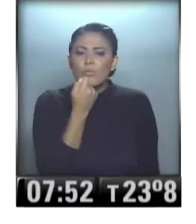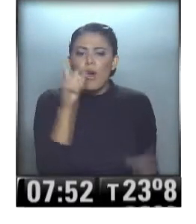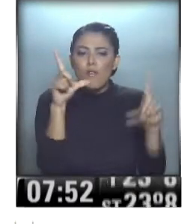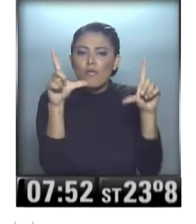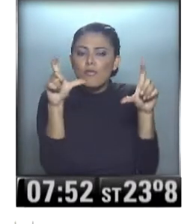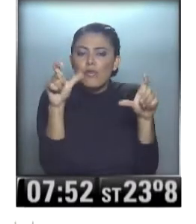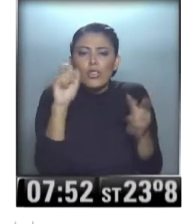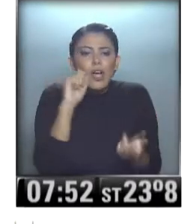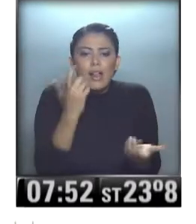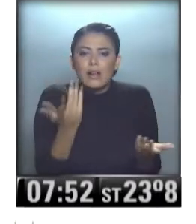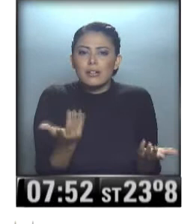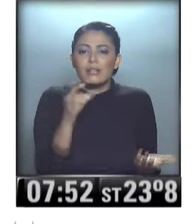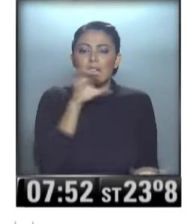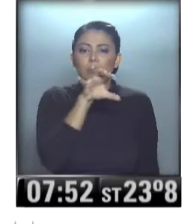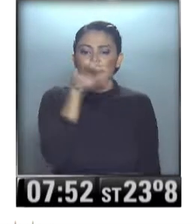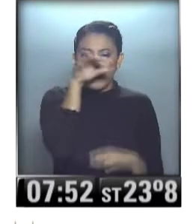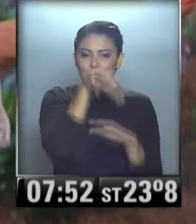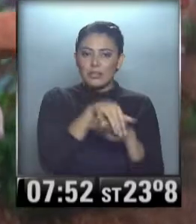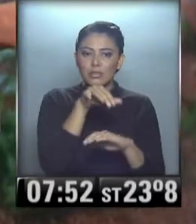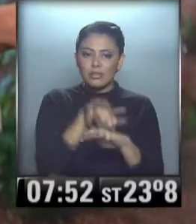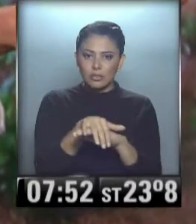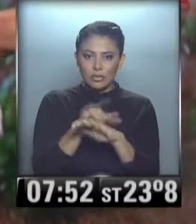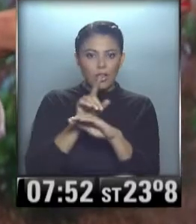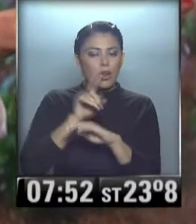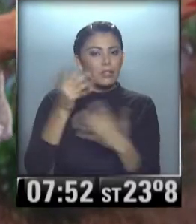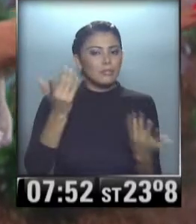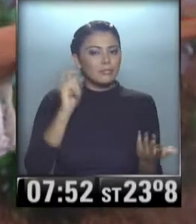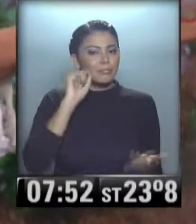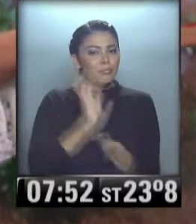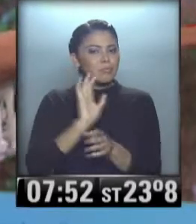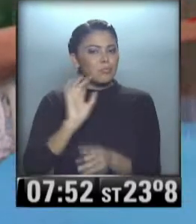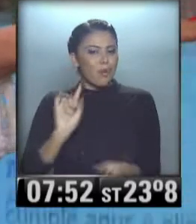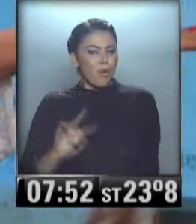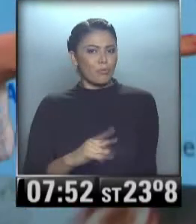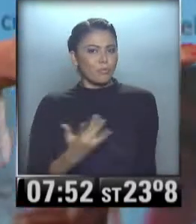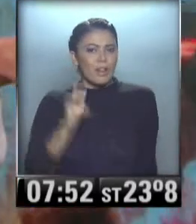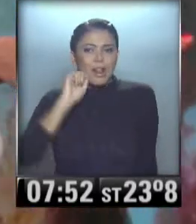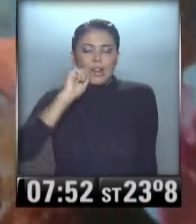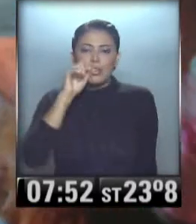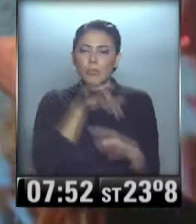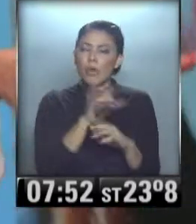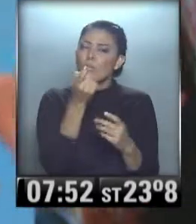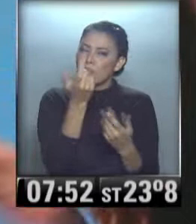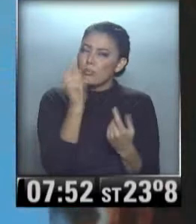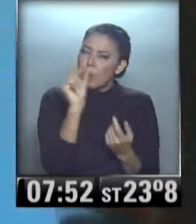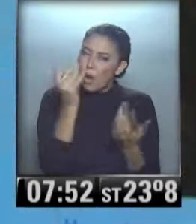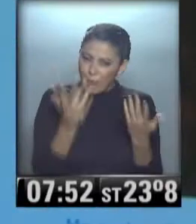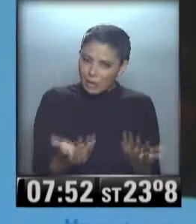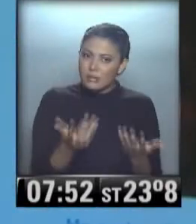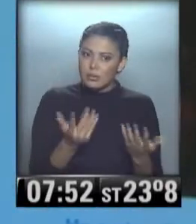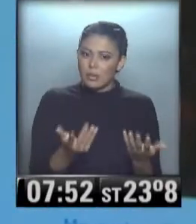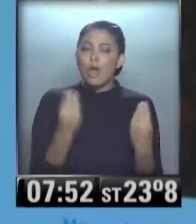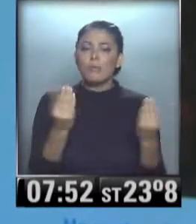tan linda desde el Dorado, Misiones. Qué honor, qué lindo, Misiones. Un poquito pesadito, ¿no? Altas